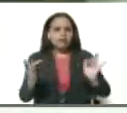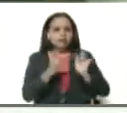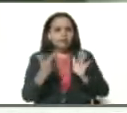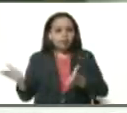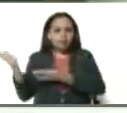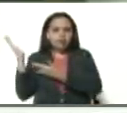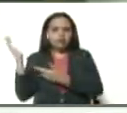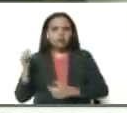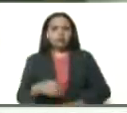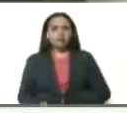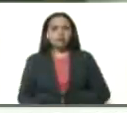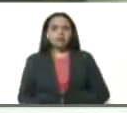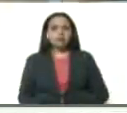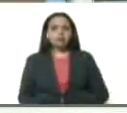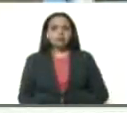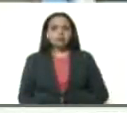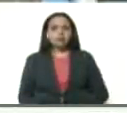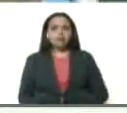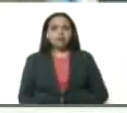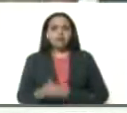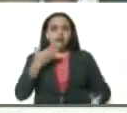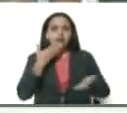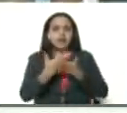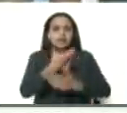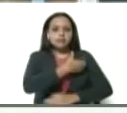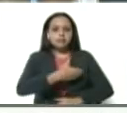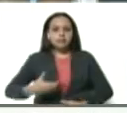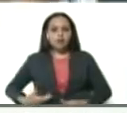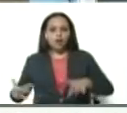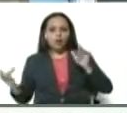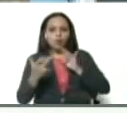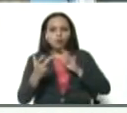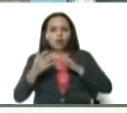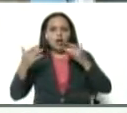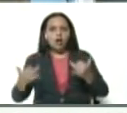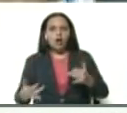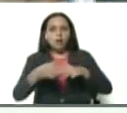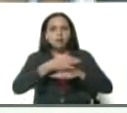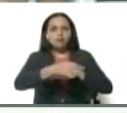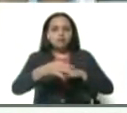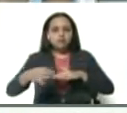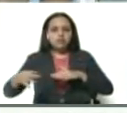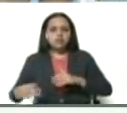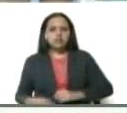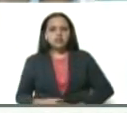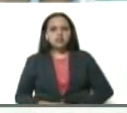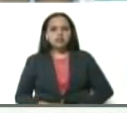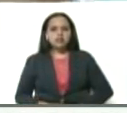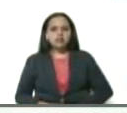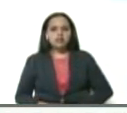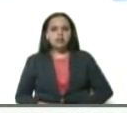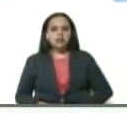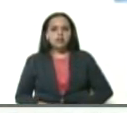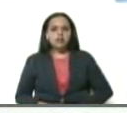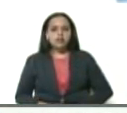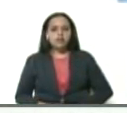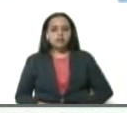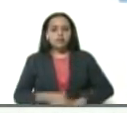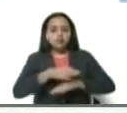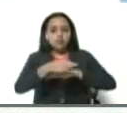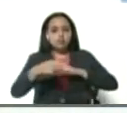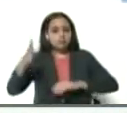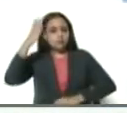gobernador. Gracias, presidente, por el pase. Estamos desde el municipio Francisco de Miranda, aquí en